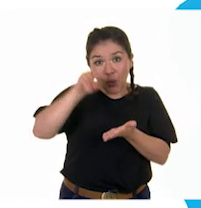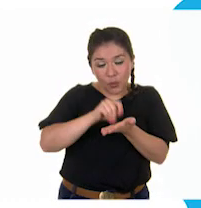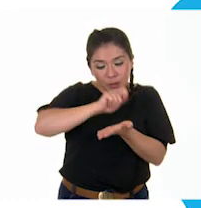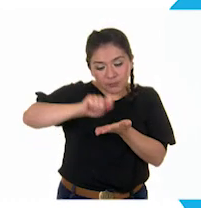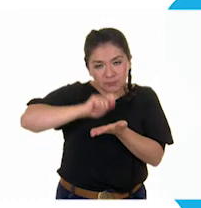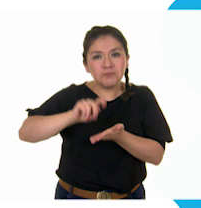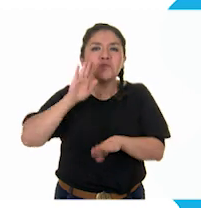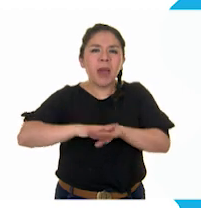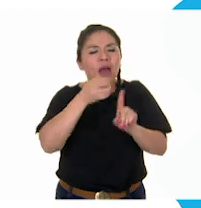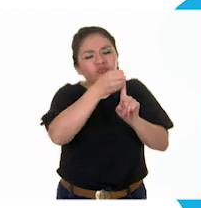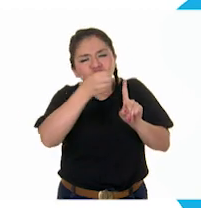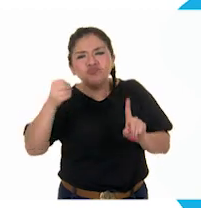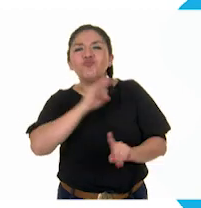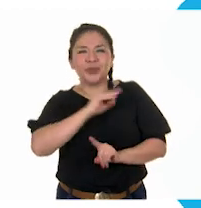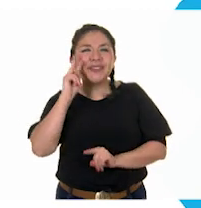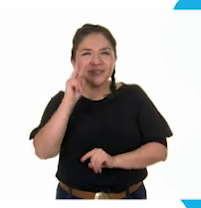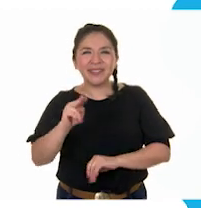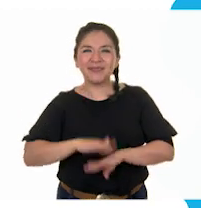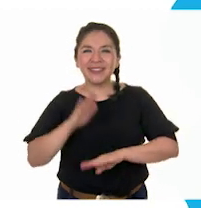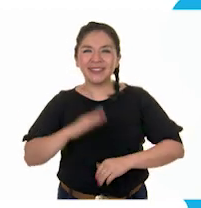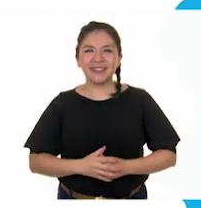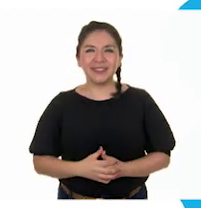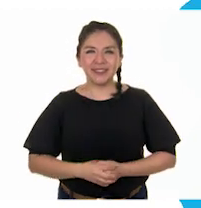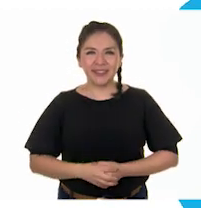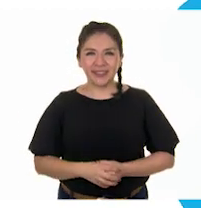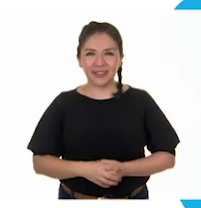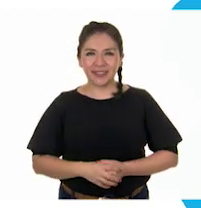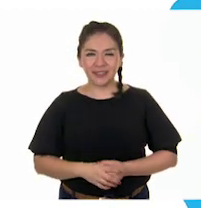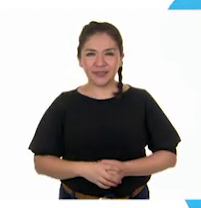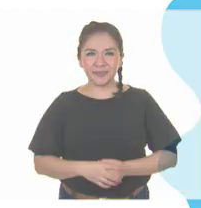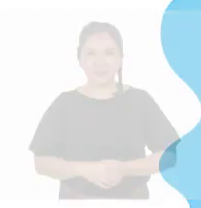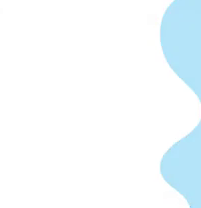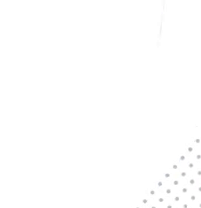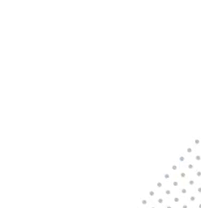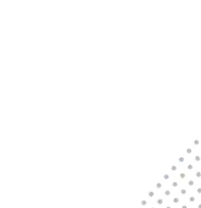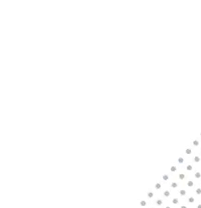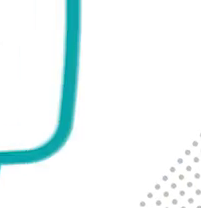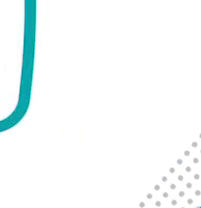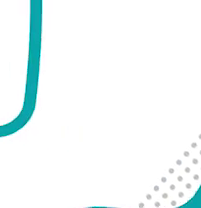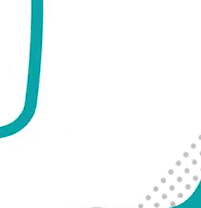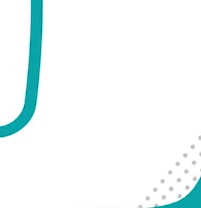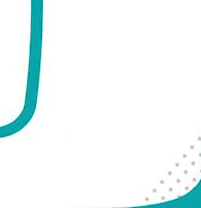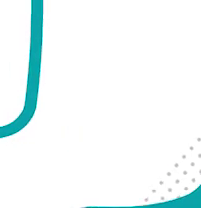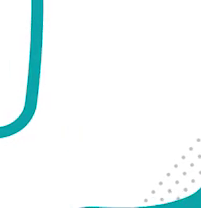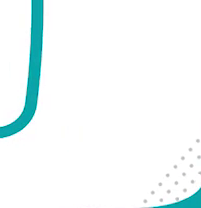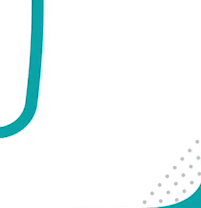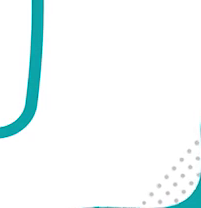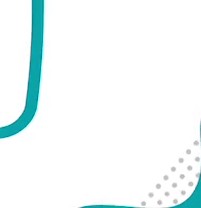aprendeencasa.cep.gov.mx.